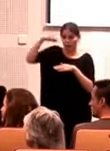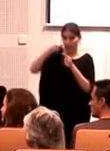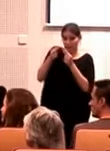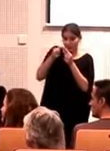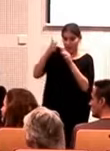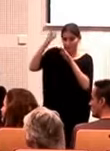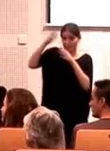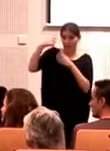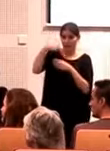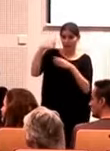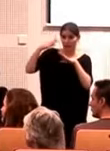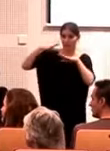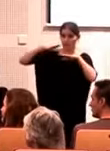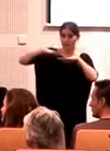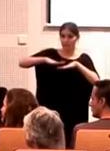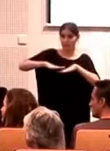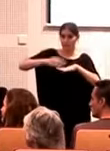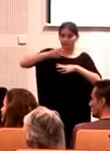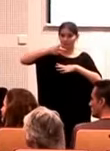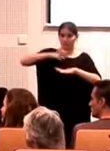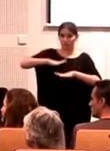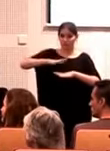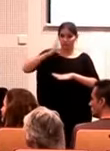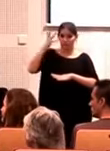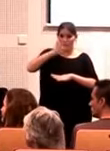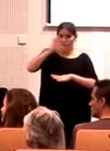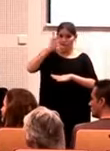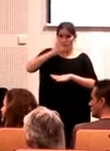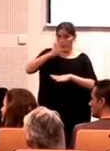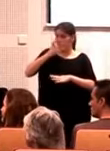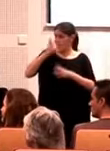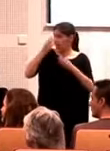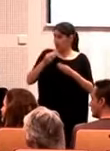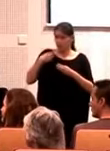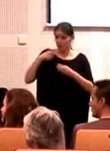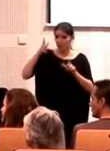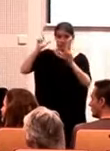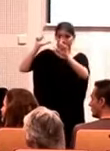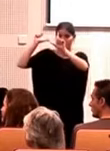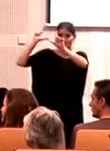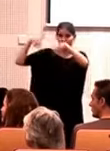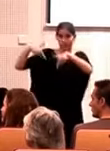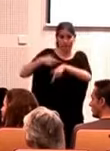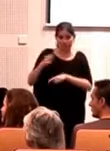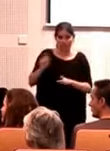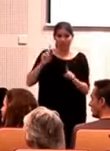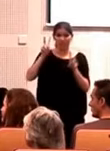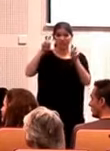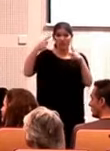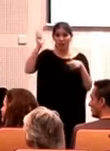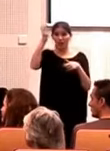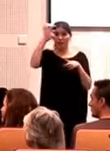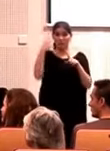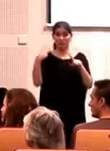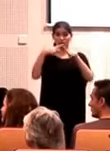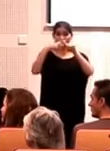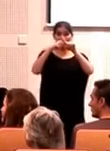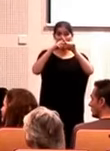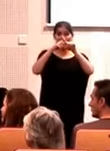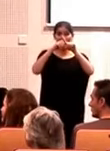a un momento extático, ahí se te cambia y se te derrumba todo el concepto de sexualidad, de placer. O